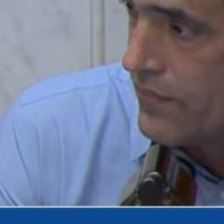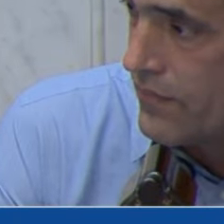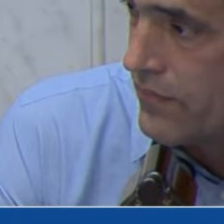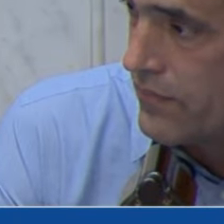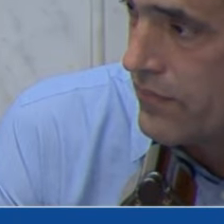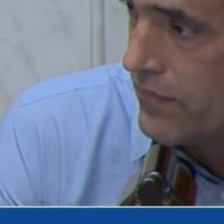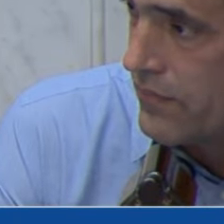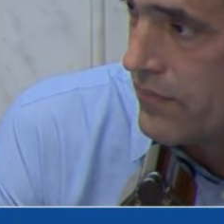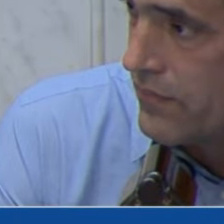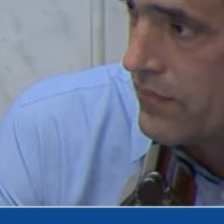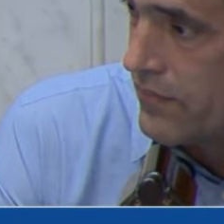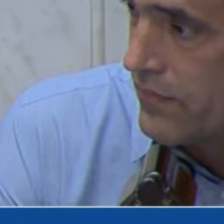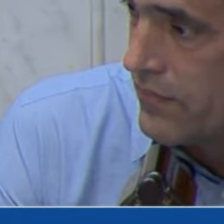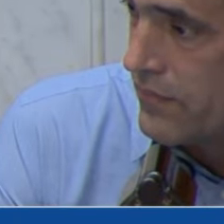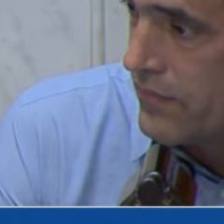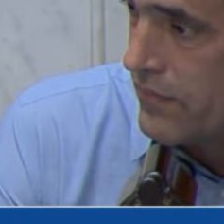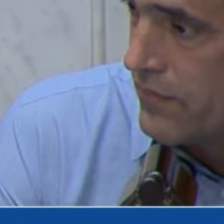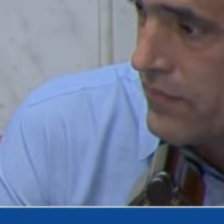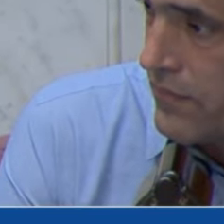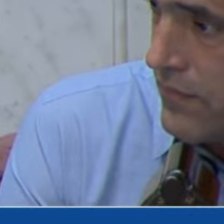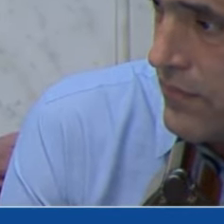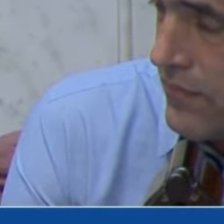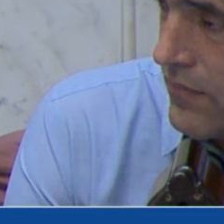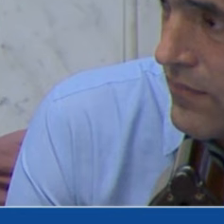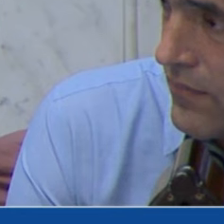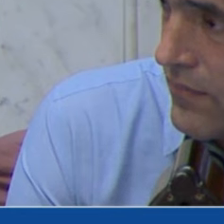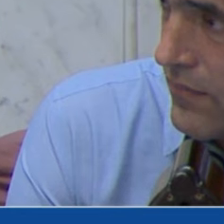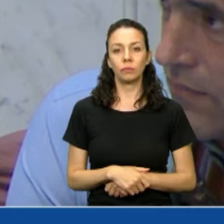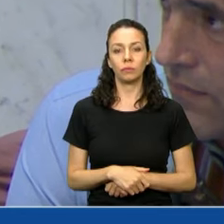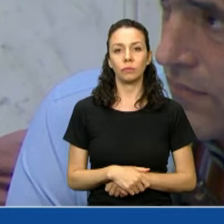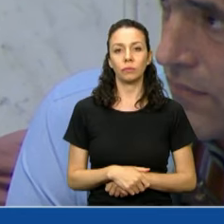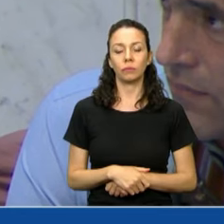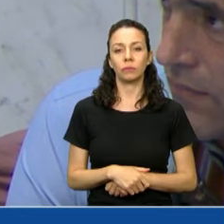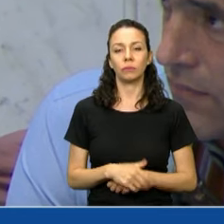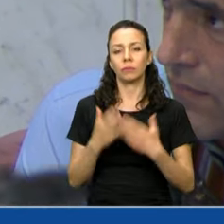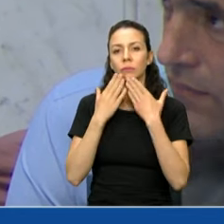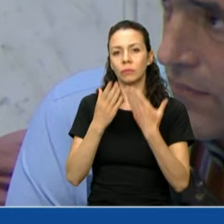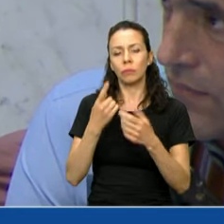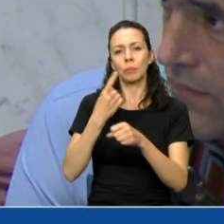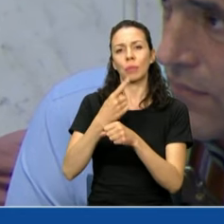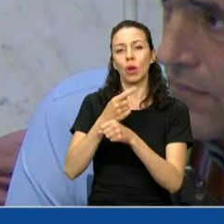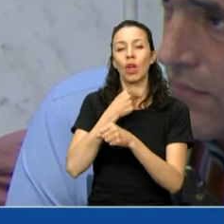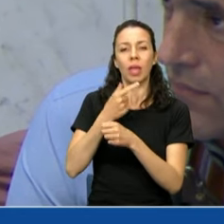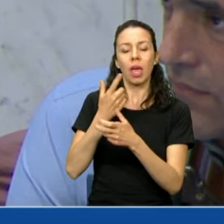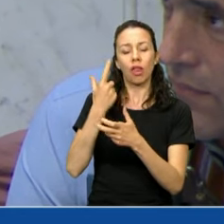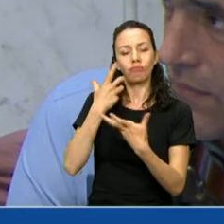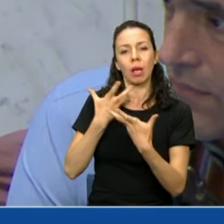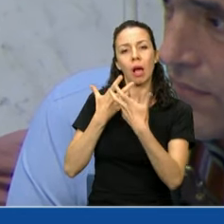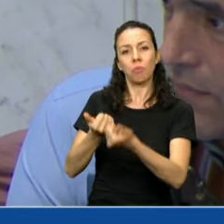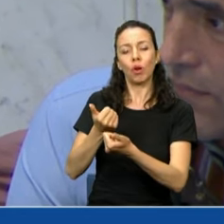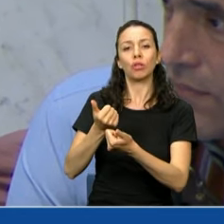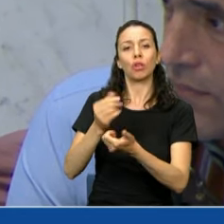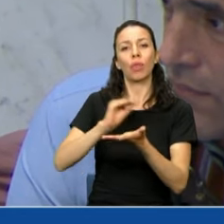presidenta primero solidarizarme con la diputada breckman por las agresiones las